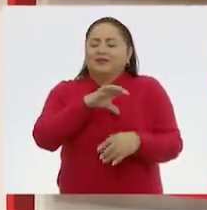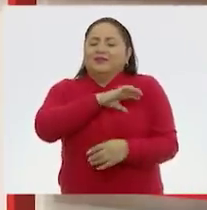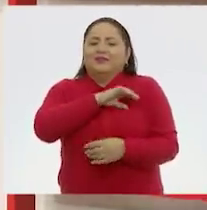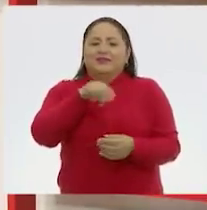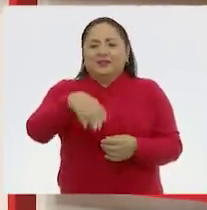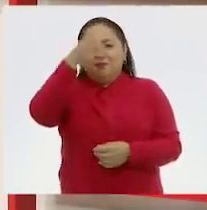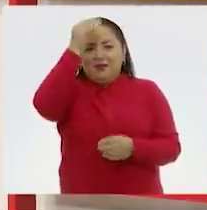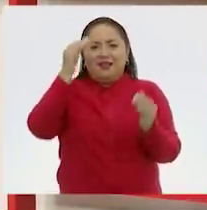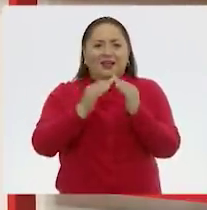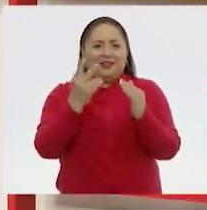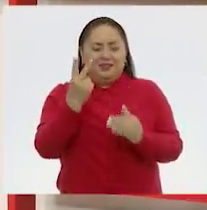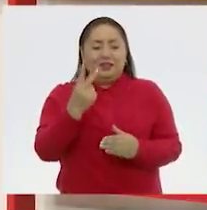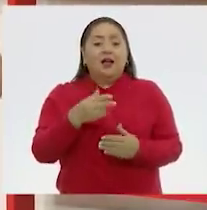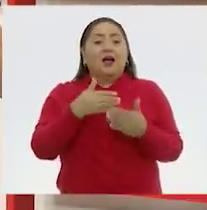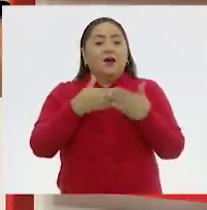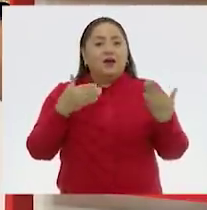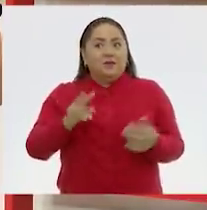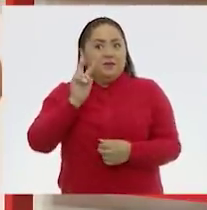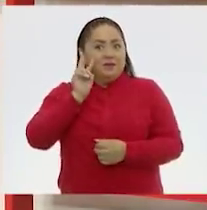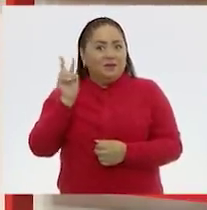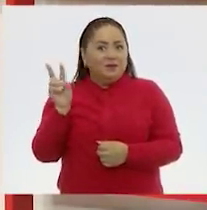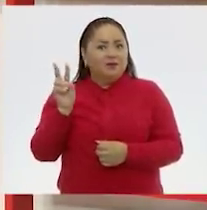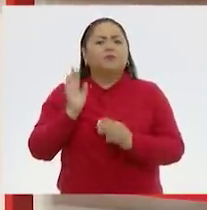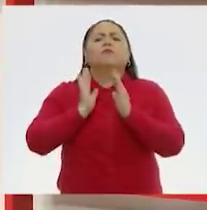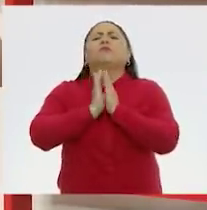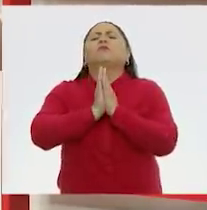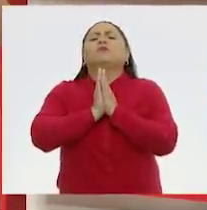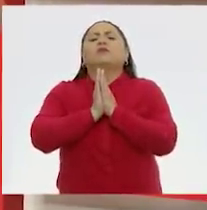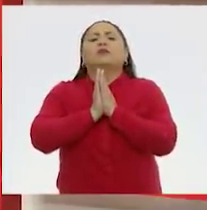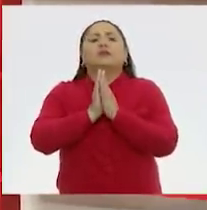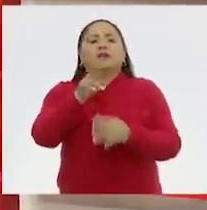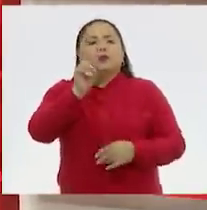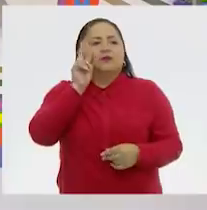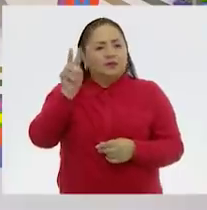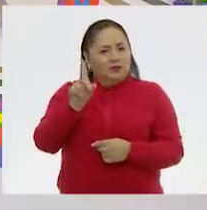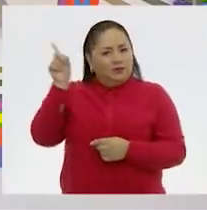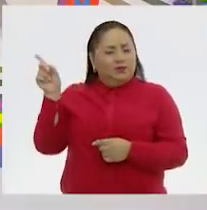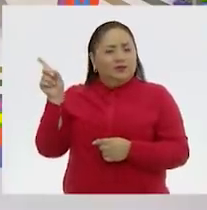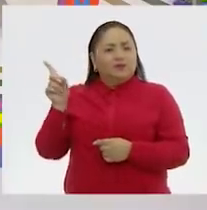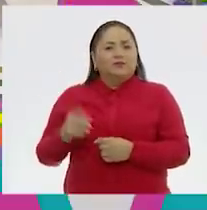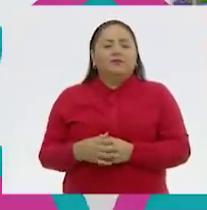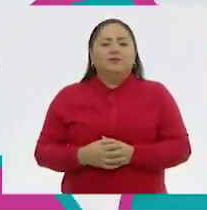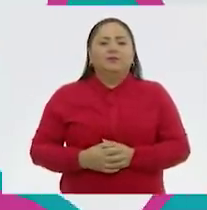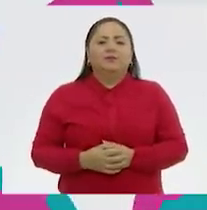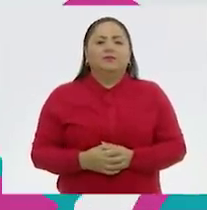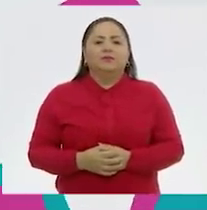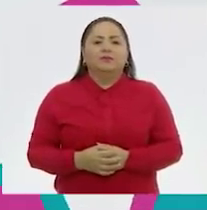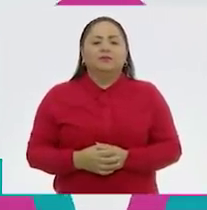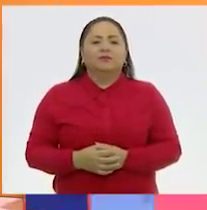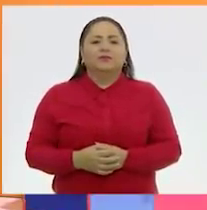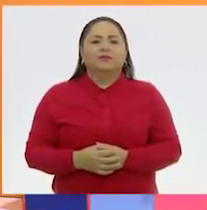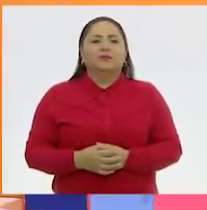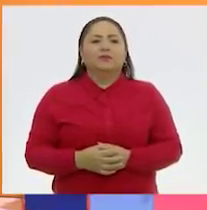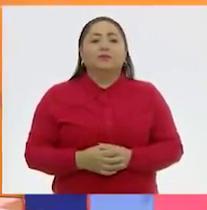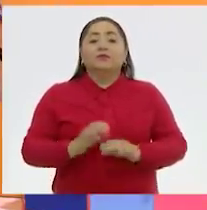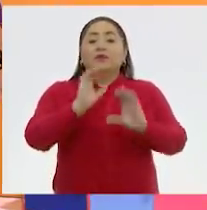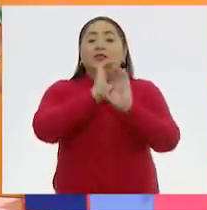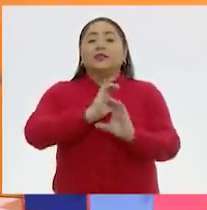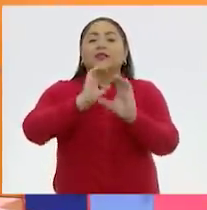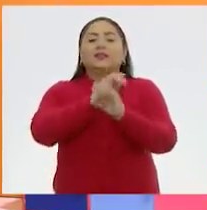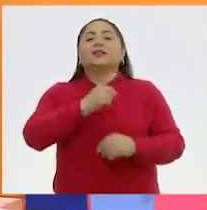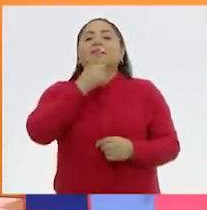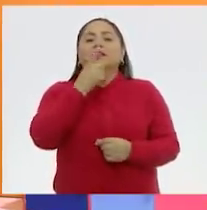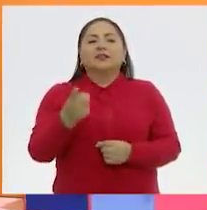Aprende en Casa 2. Vamos, vamos a ver, por favor, a ver, vamos a ver esto. La canción que dice